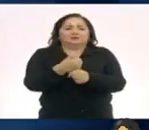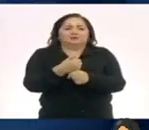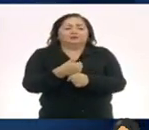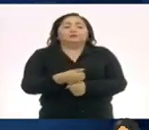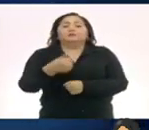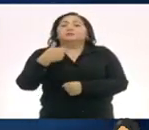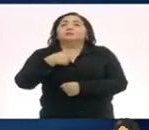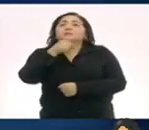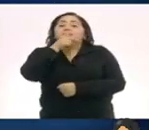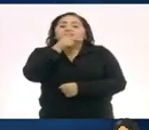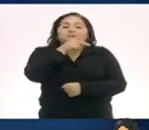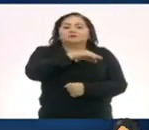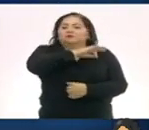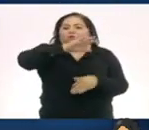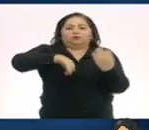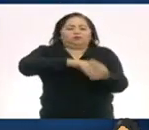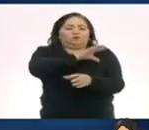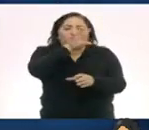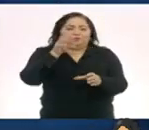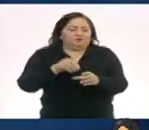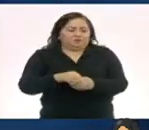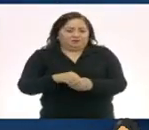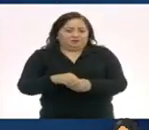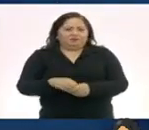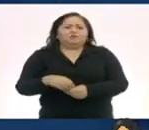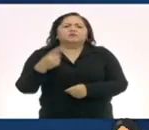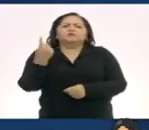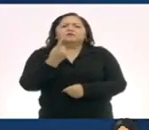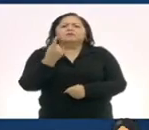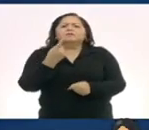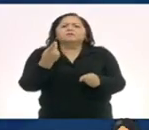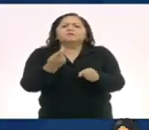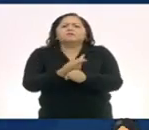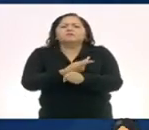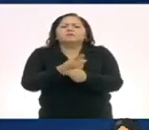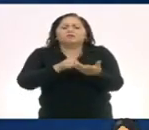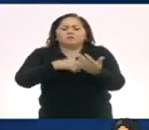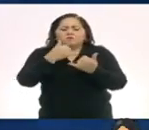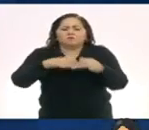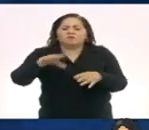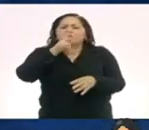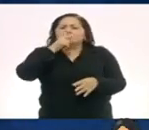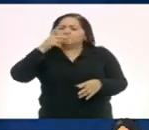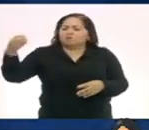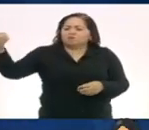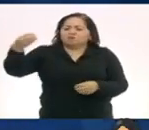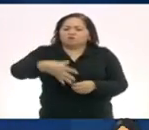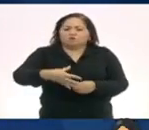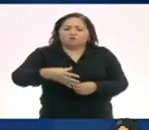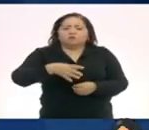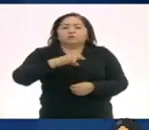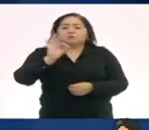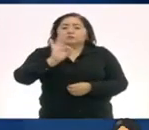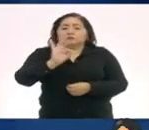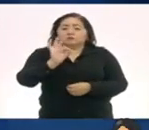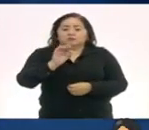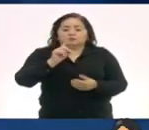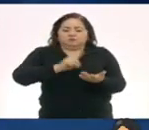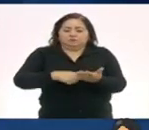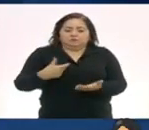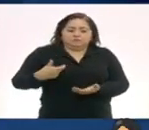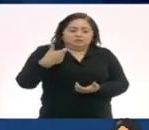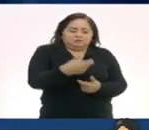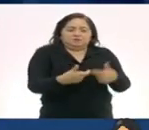Y mi papá, el resto. ¿Qué parte del costo del juego aportó mi papá si pagamos 90